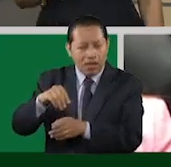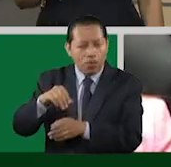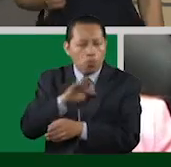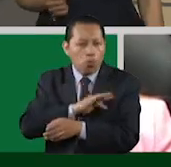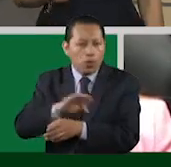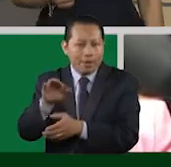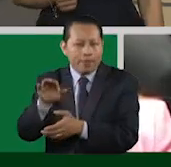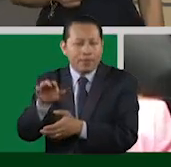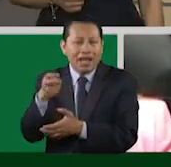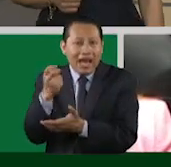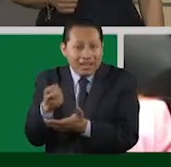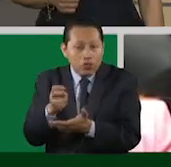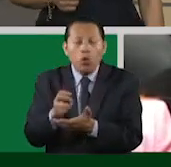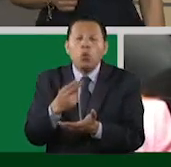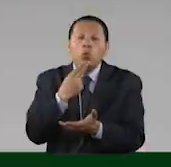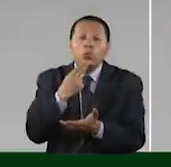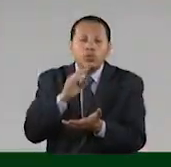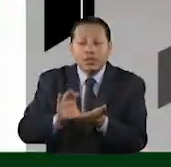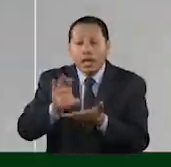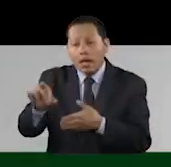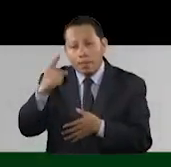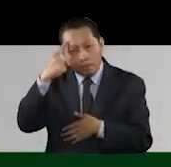emergencia en el estado de Guerrero.